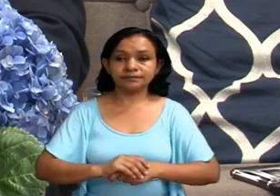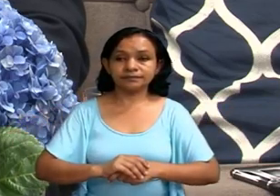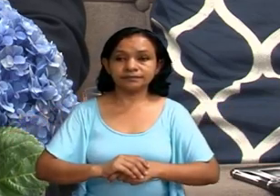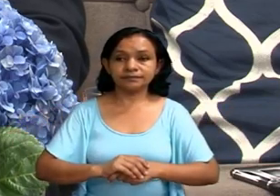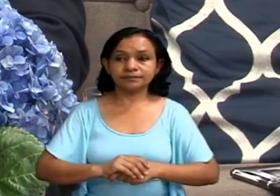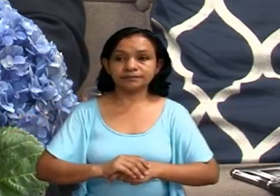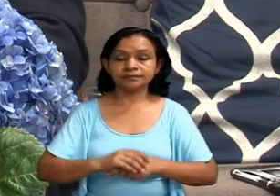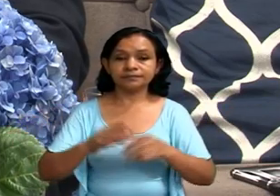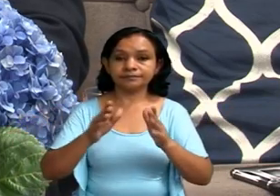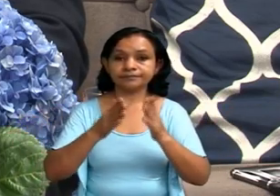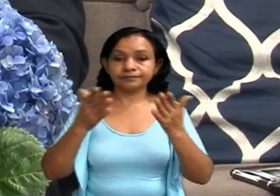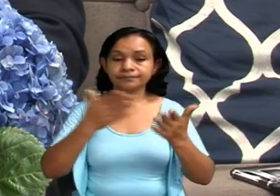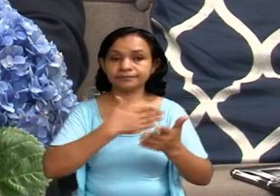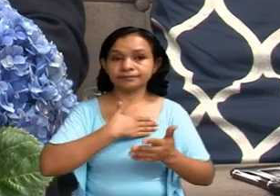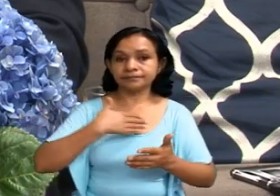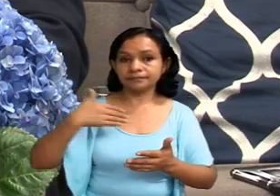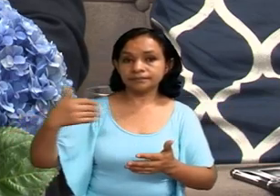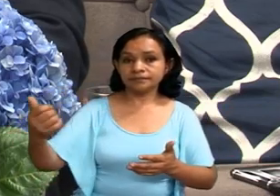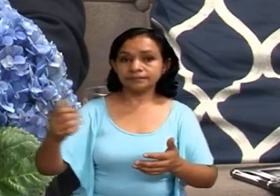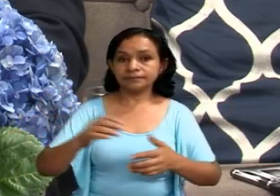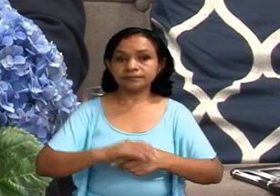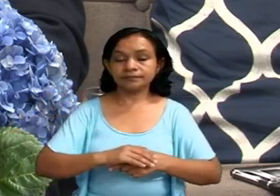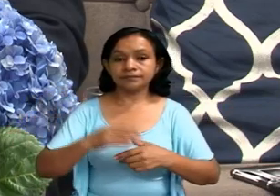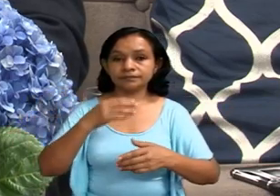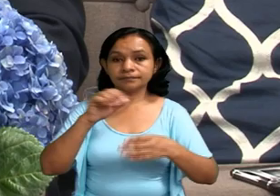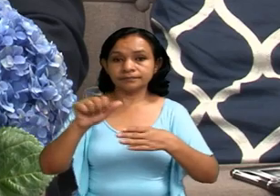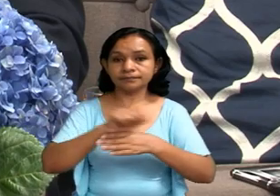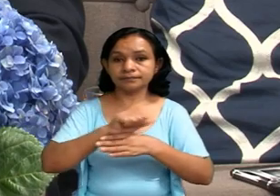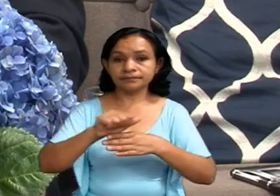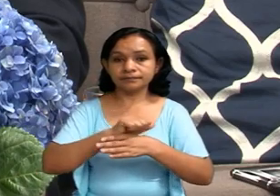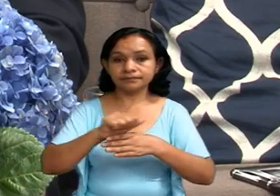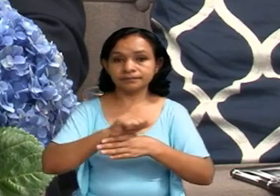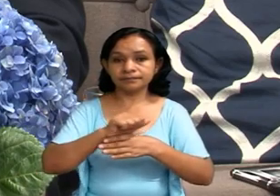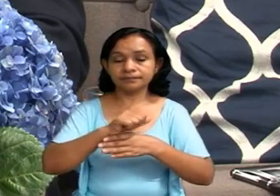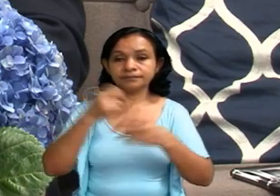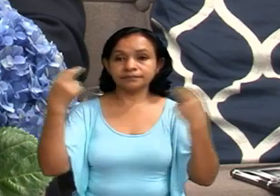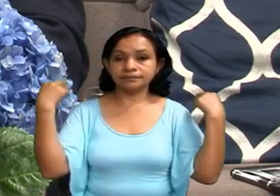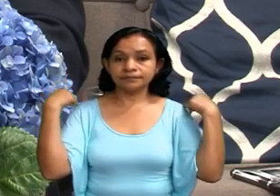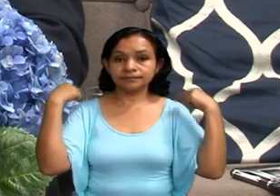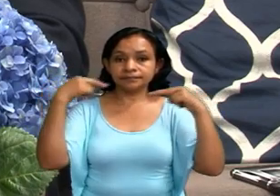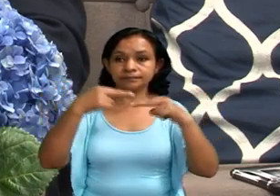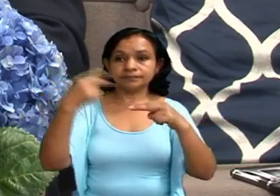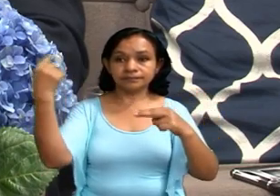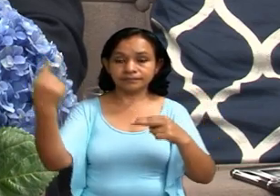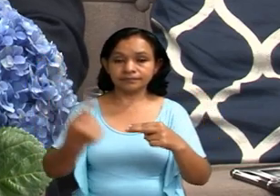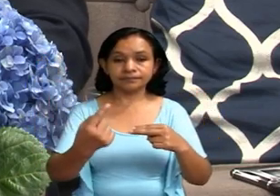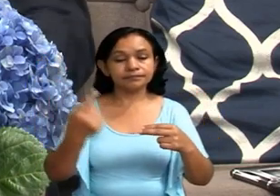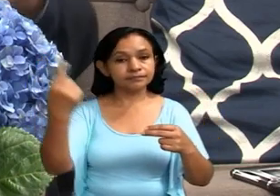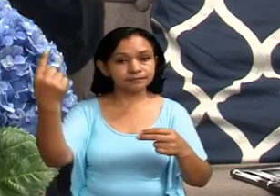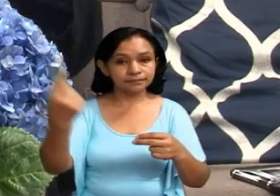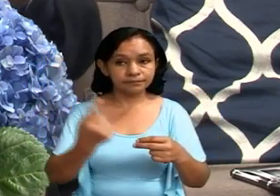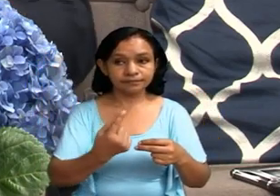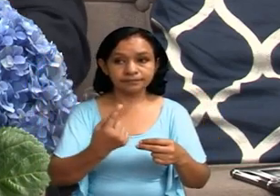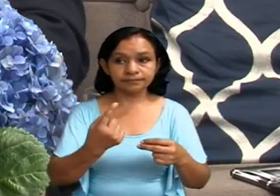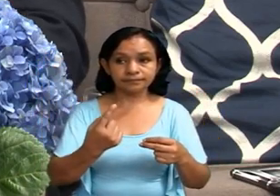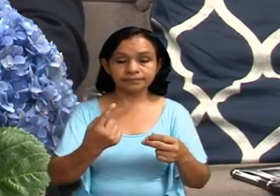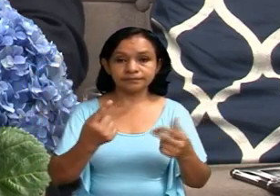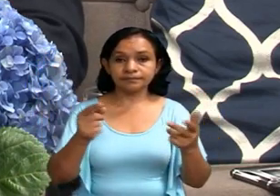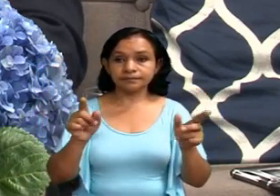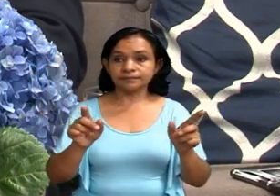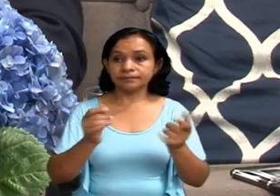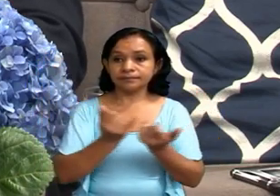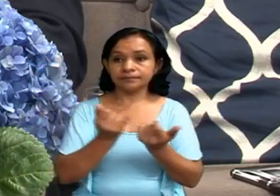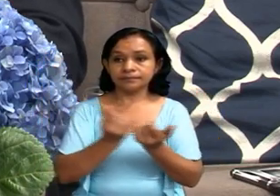del pénsul, de mejorar, de preparación tanto de traer maestros. Por ejemplo, ahora viene un percusionista de